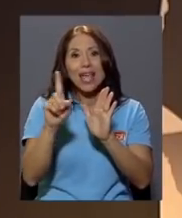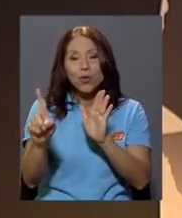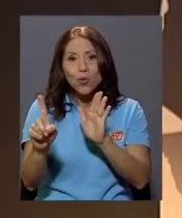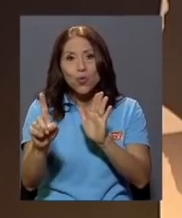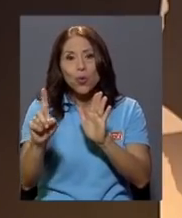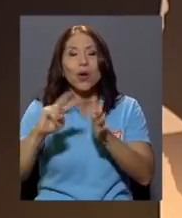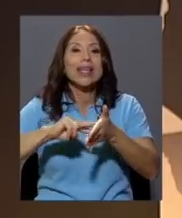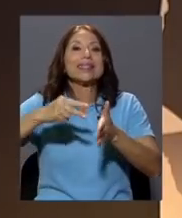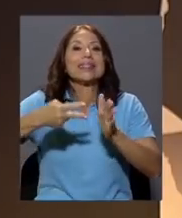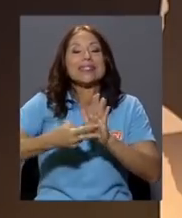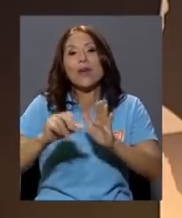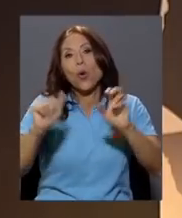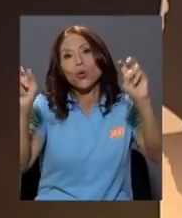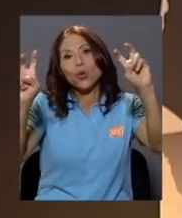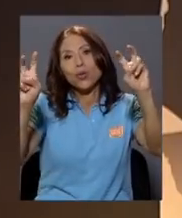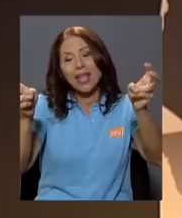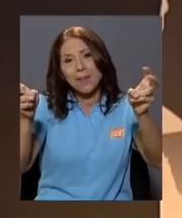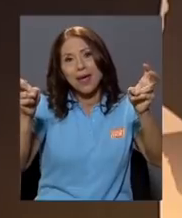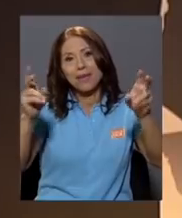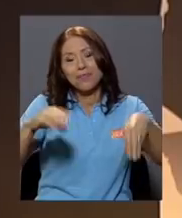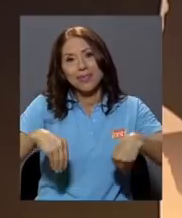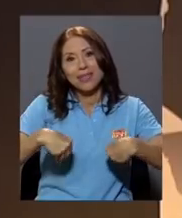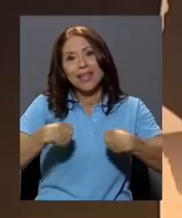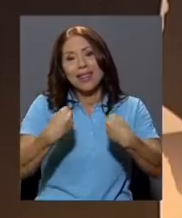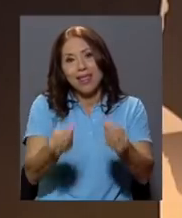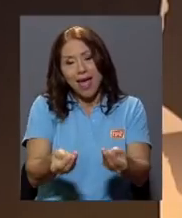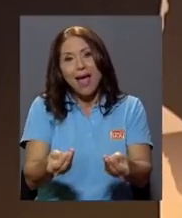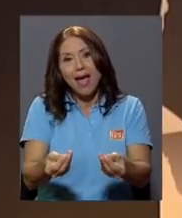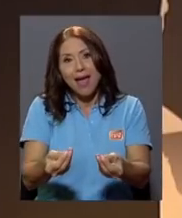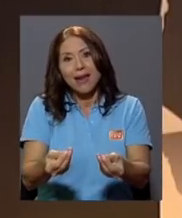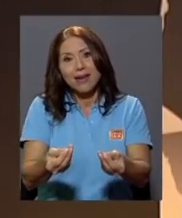que implica otro tema de brindarle